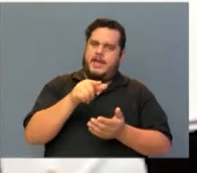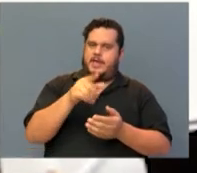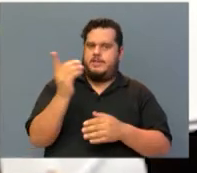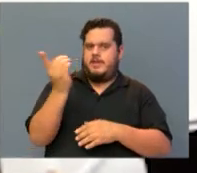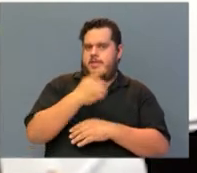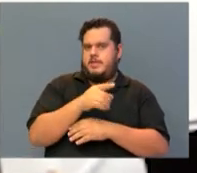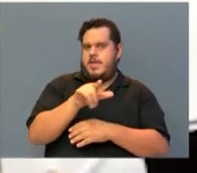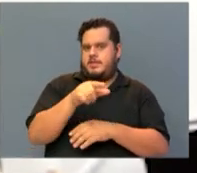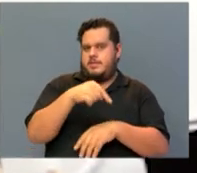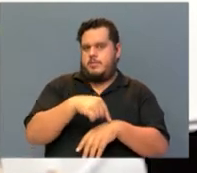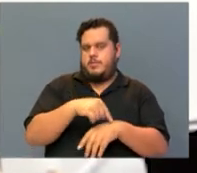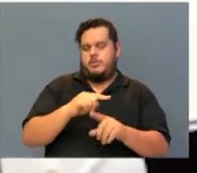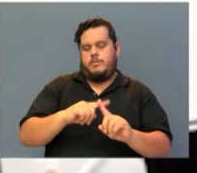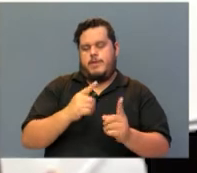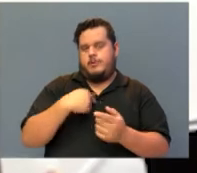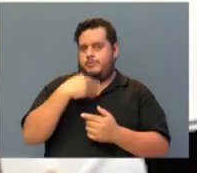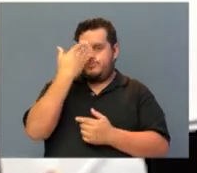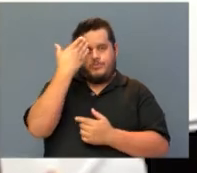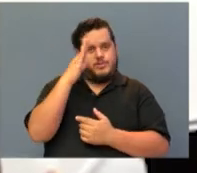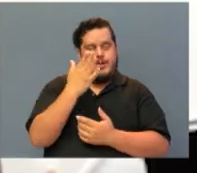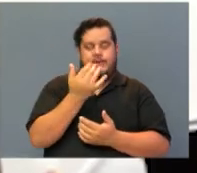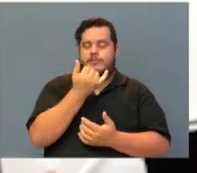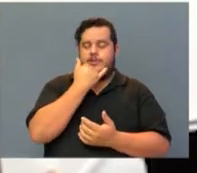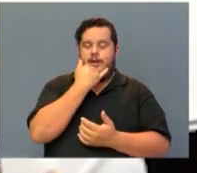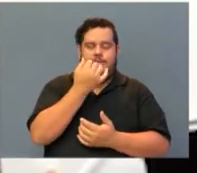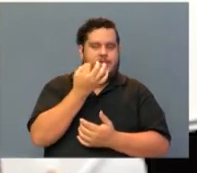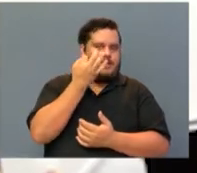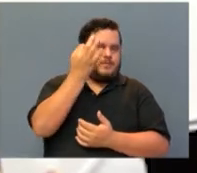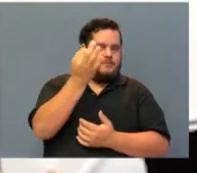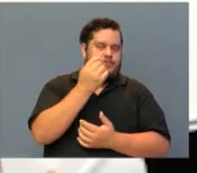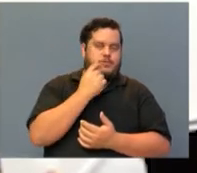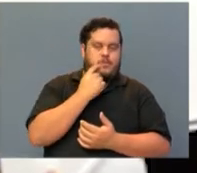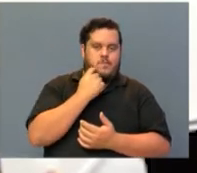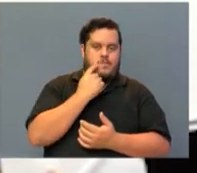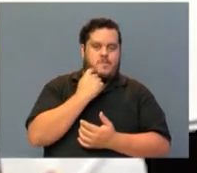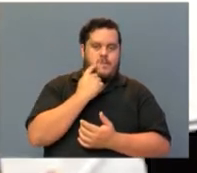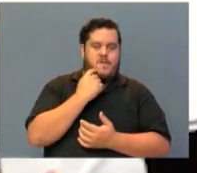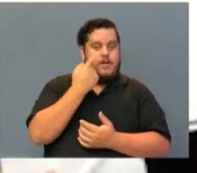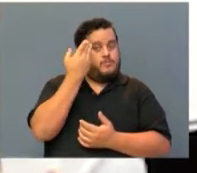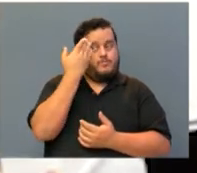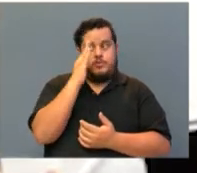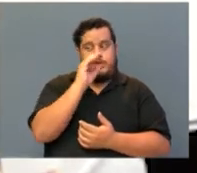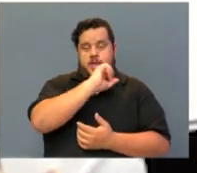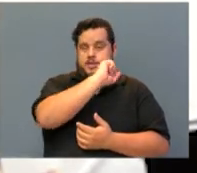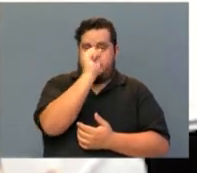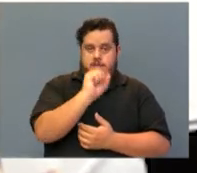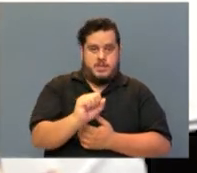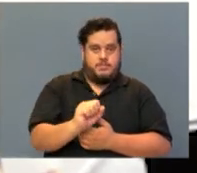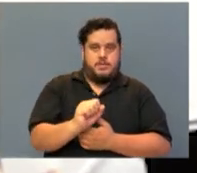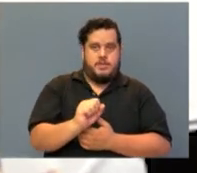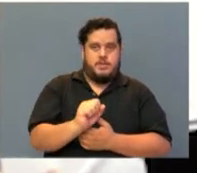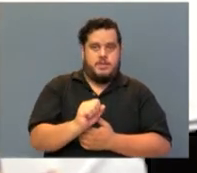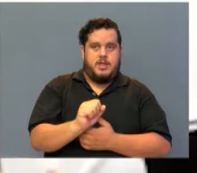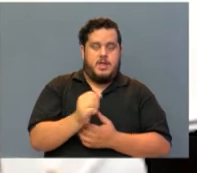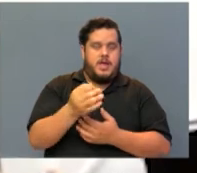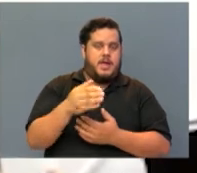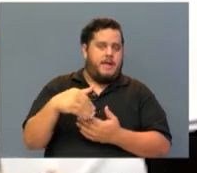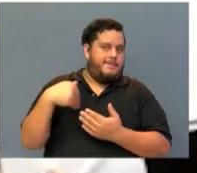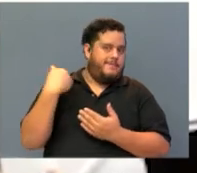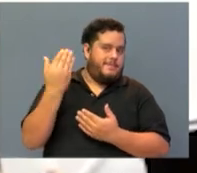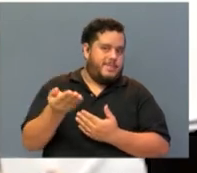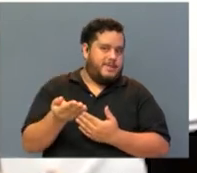Que llegara ese día, ese momento, pero bueno, no sabemos qué va a suceder en un futuro. No sé si Saprissa más